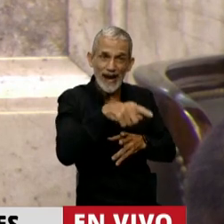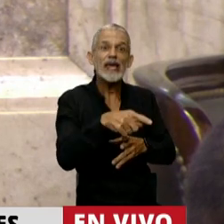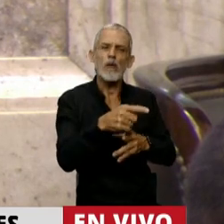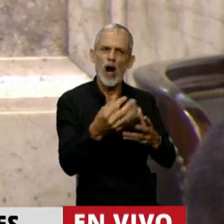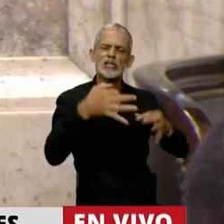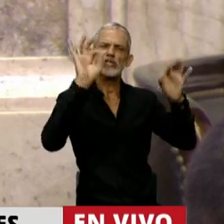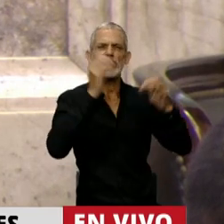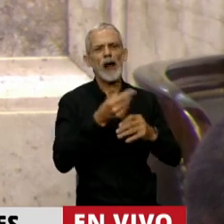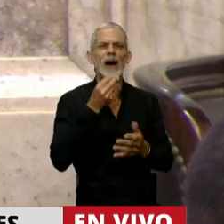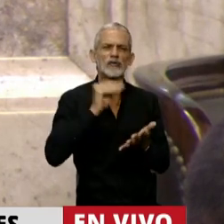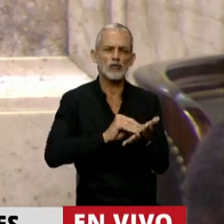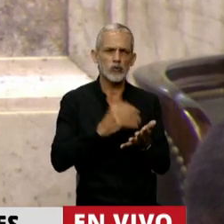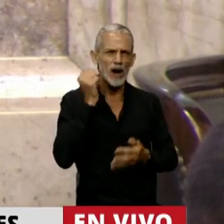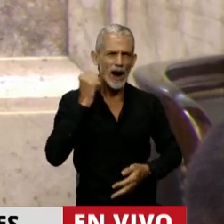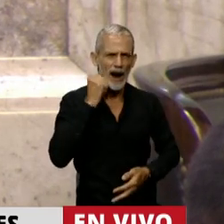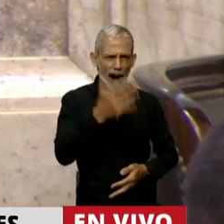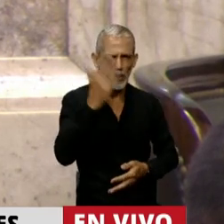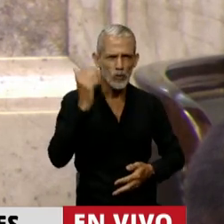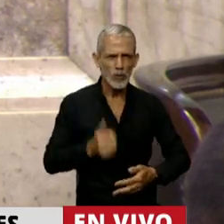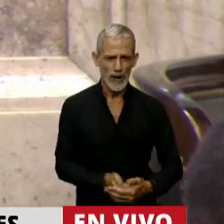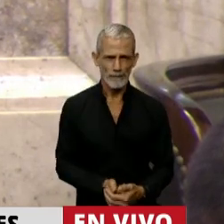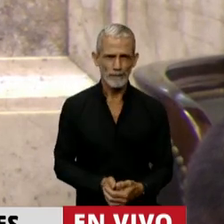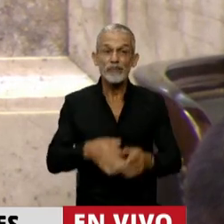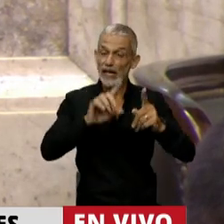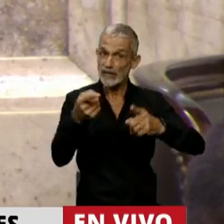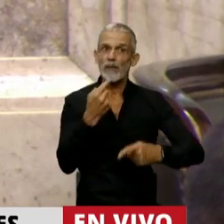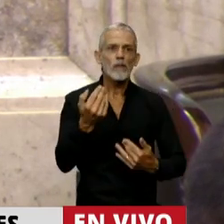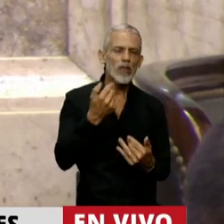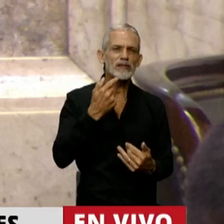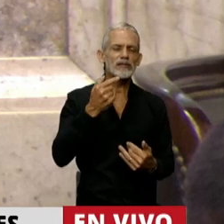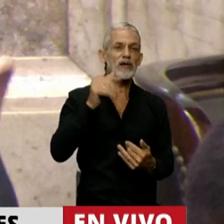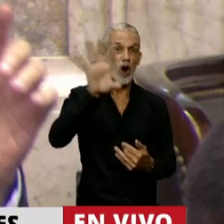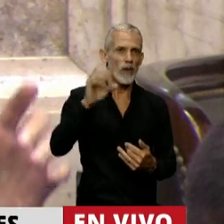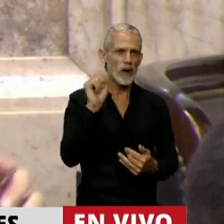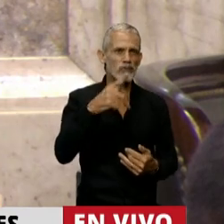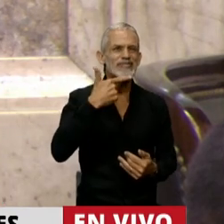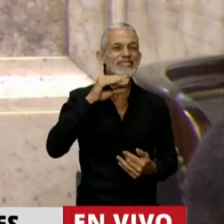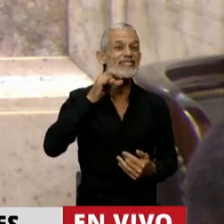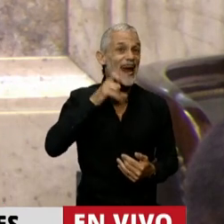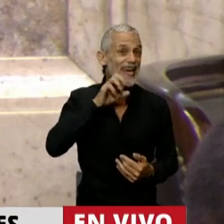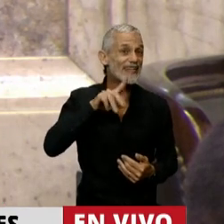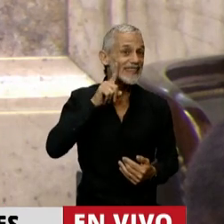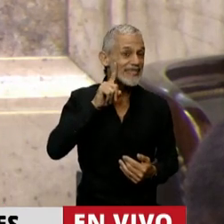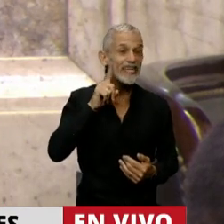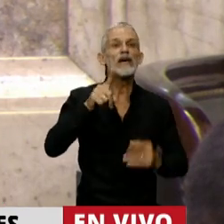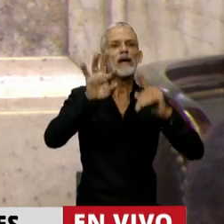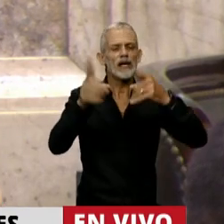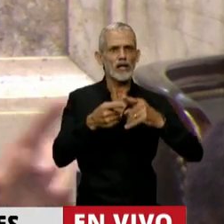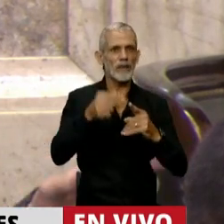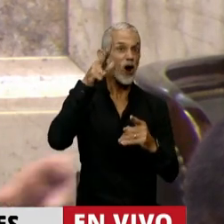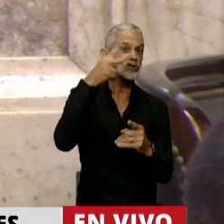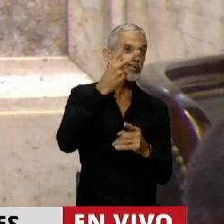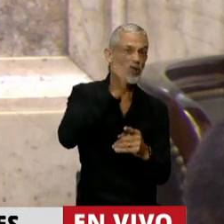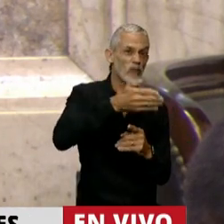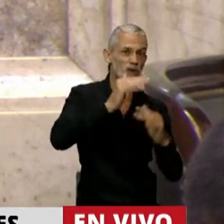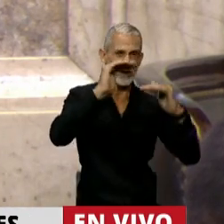pueblo de Chubut, Caradura. Y también podríamos decir el gobernador de Schiaretti con las famosas armonizaciones, pasando del